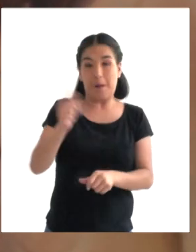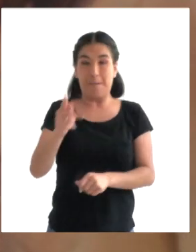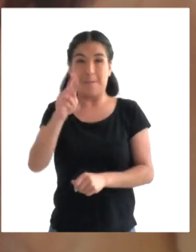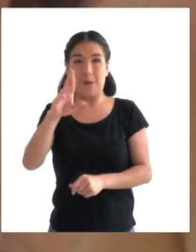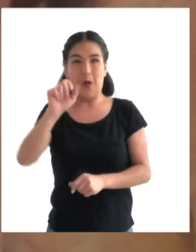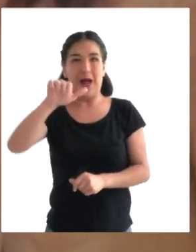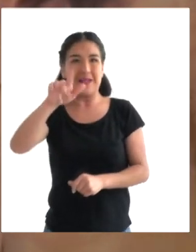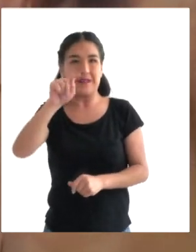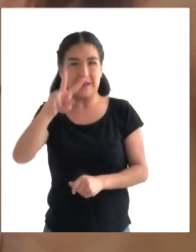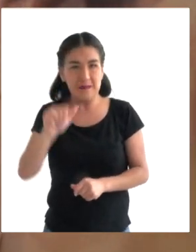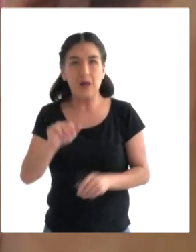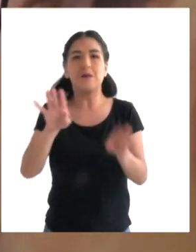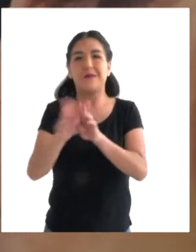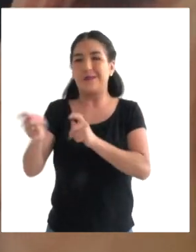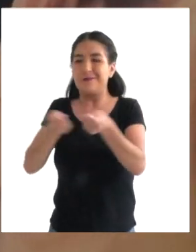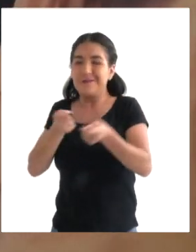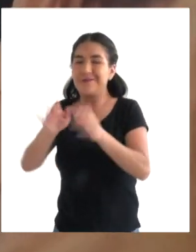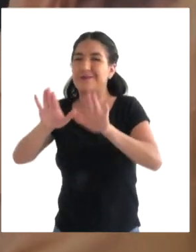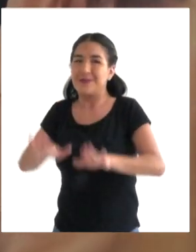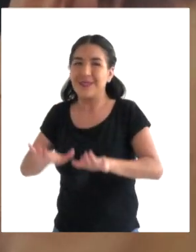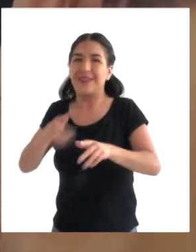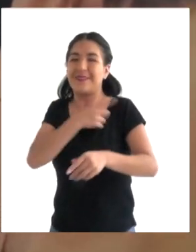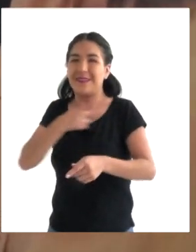siente y también de las consecuencias.